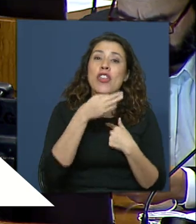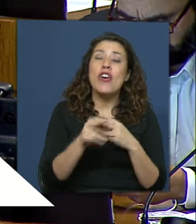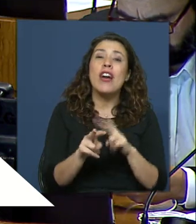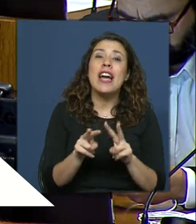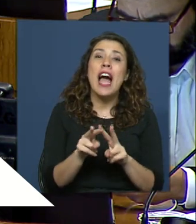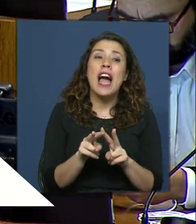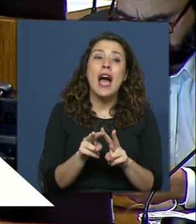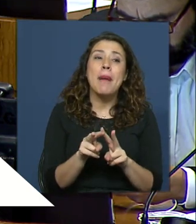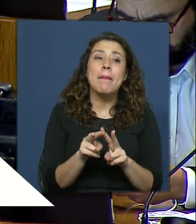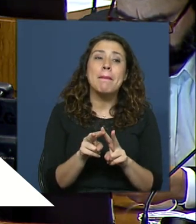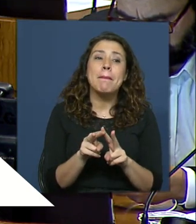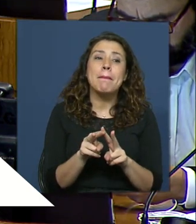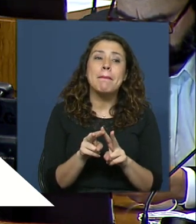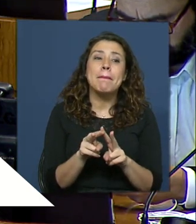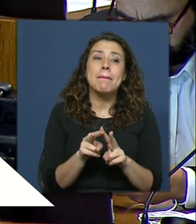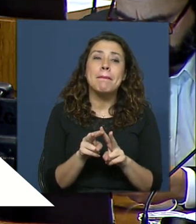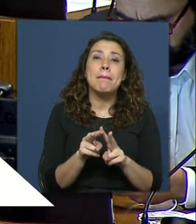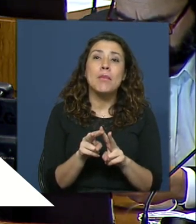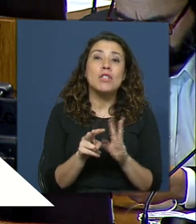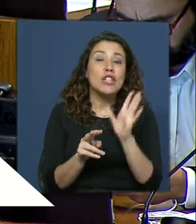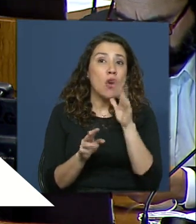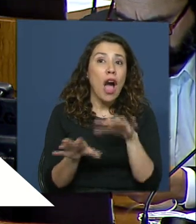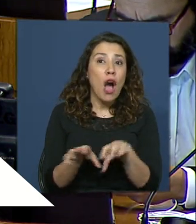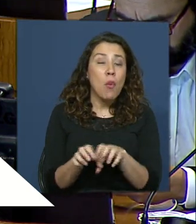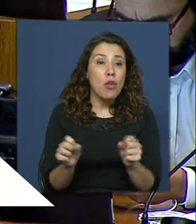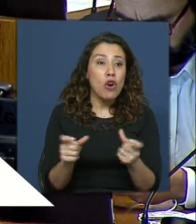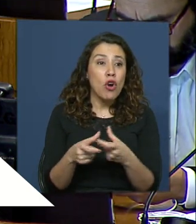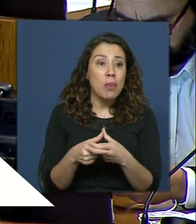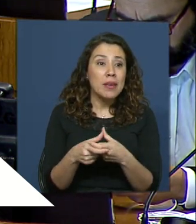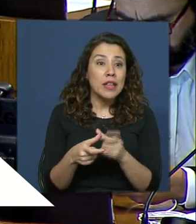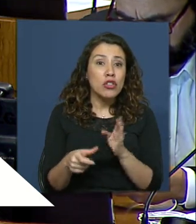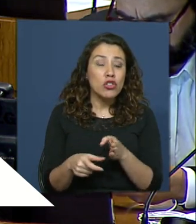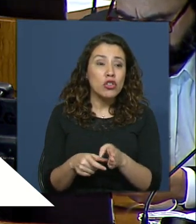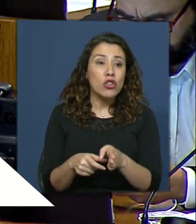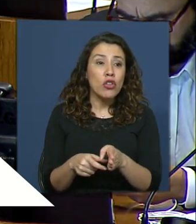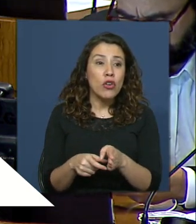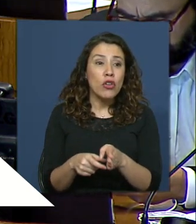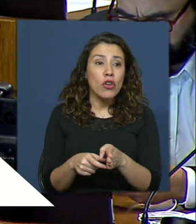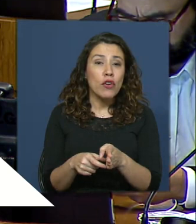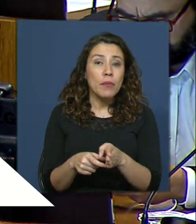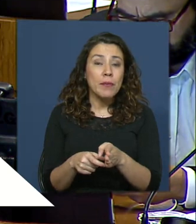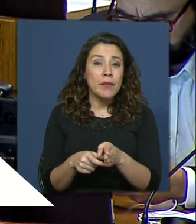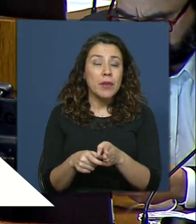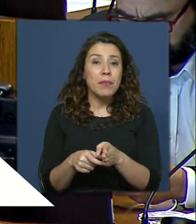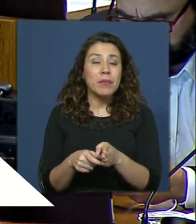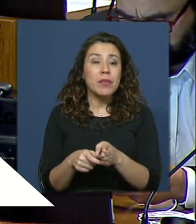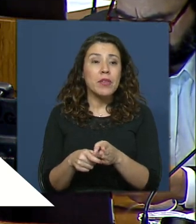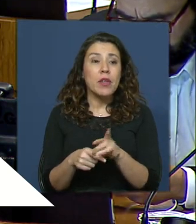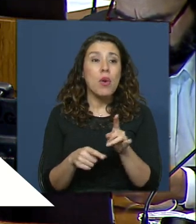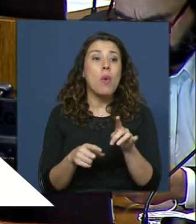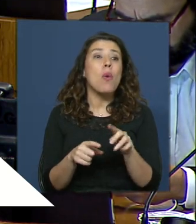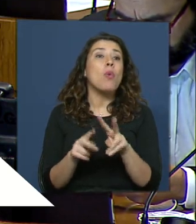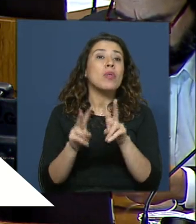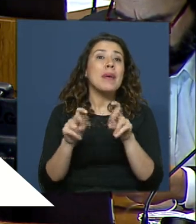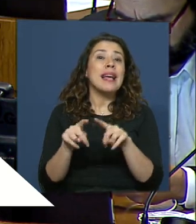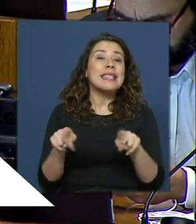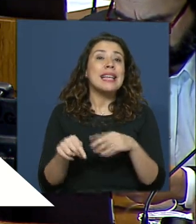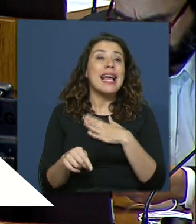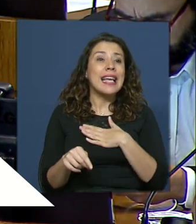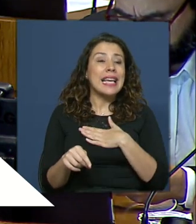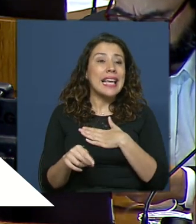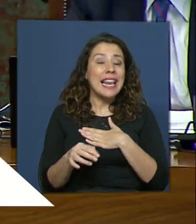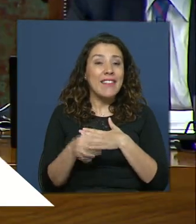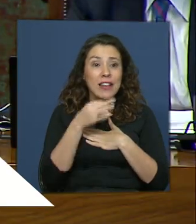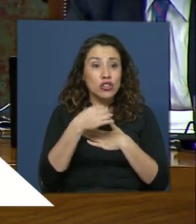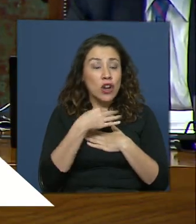fijemos cuánto. No hay acuerdo de comité todavía. Un punto que la sala quiere ver en la tabla. Señor diputado, lo que